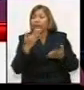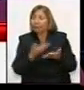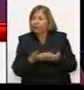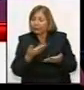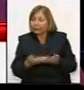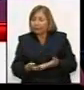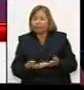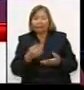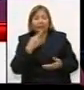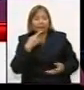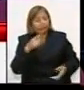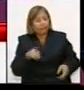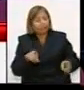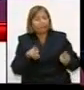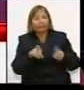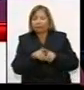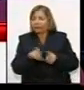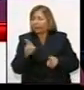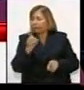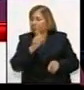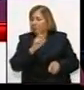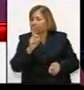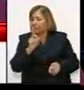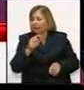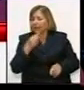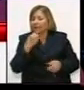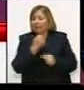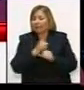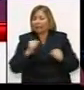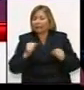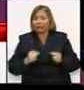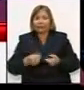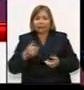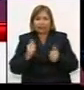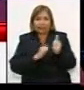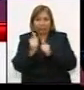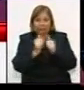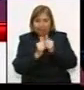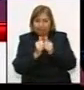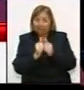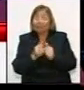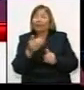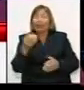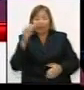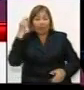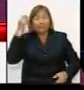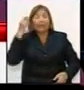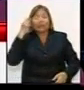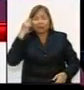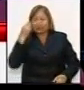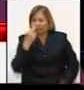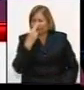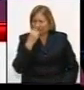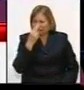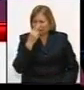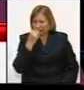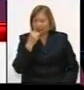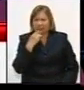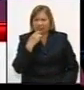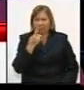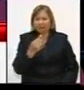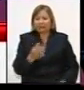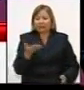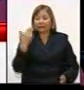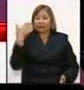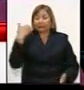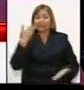nacional, y eso también, Presidente, no hay que tener miedo de decirlo, se llama carrera política. Por eso me extrañó que cuando todavía